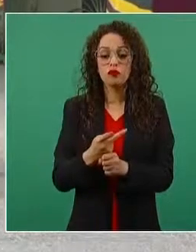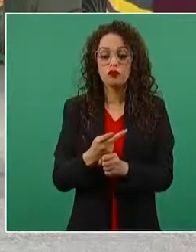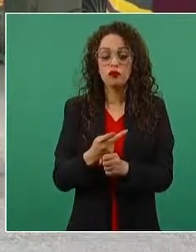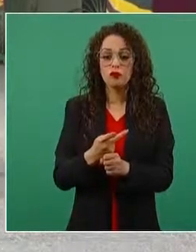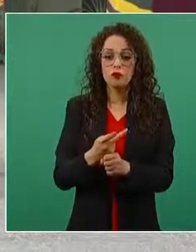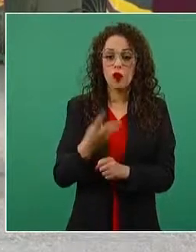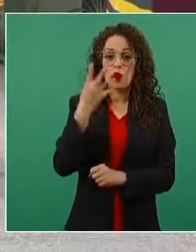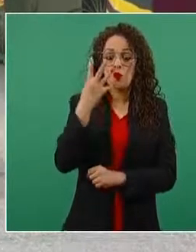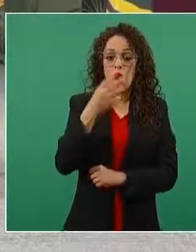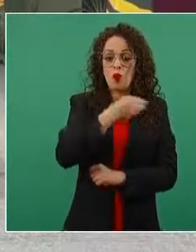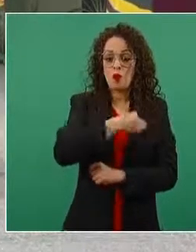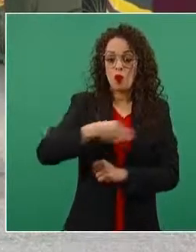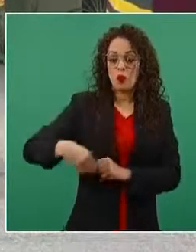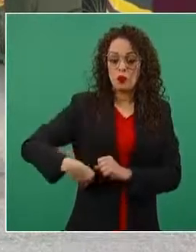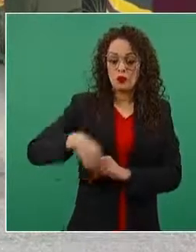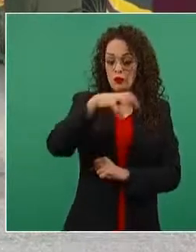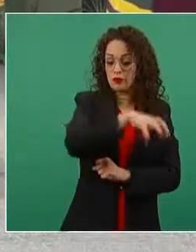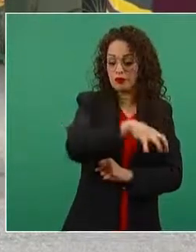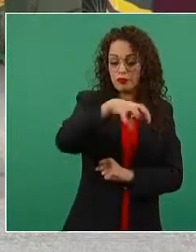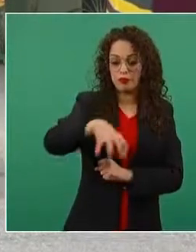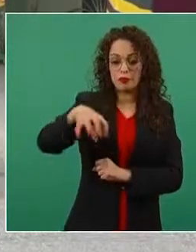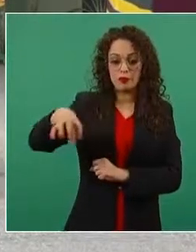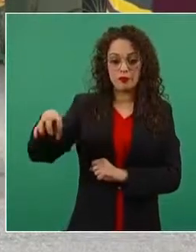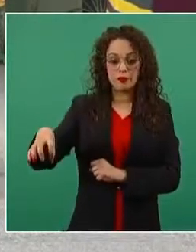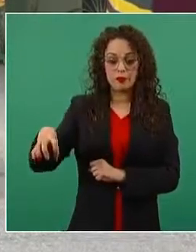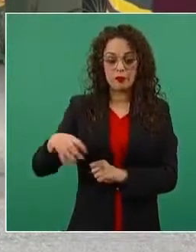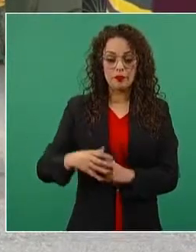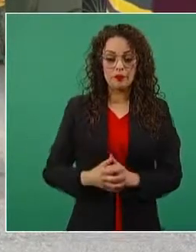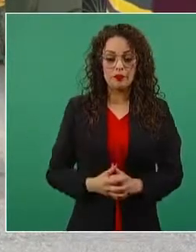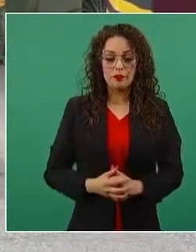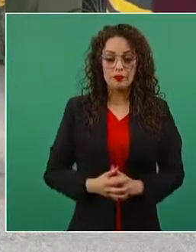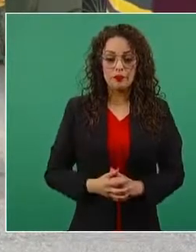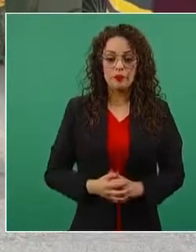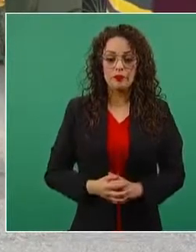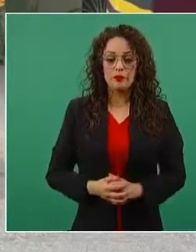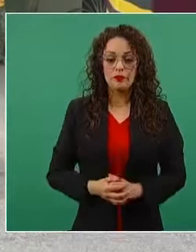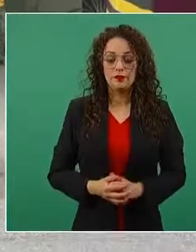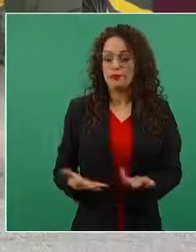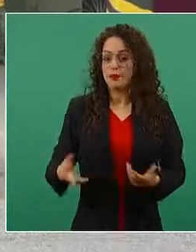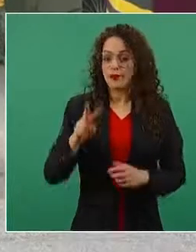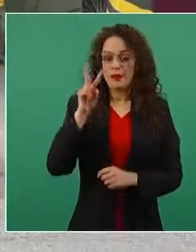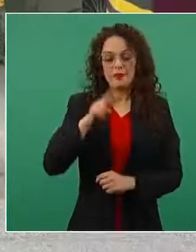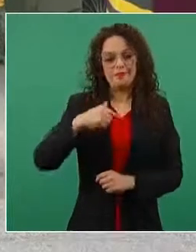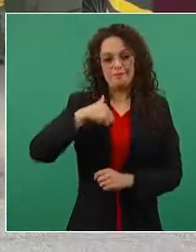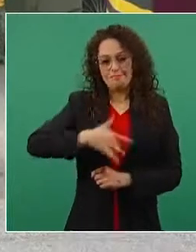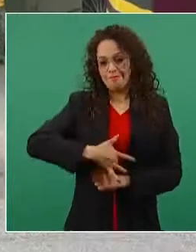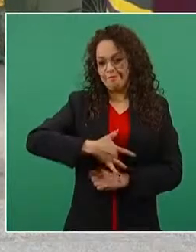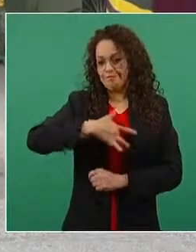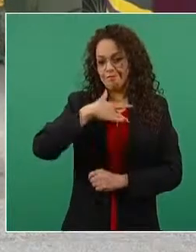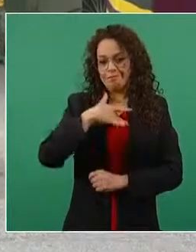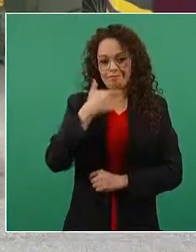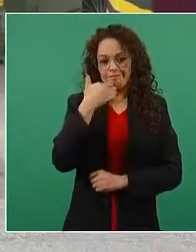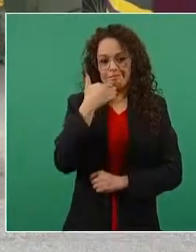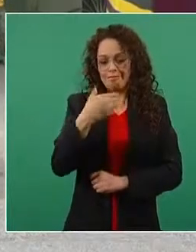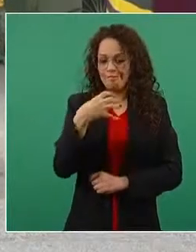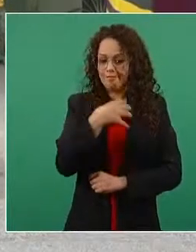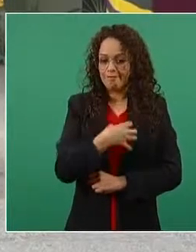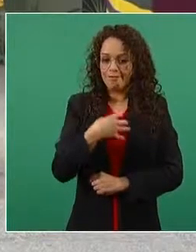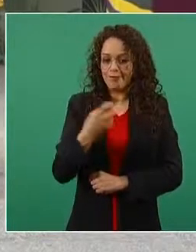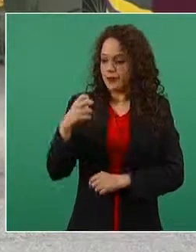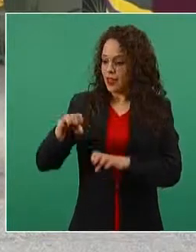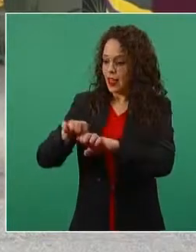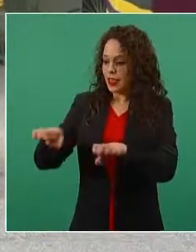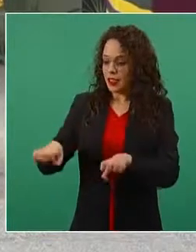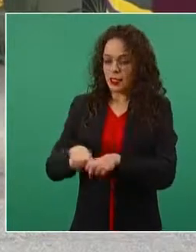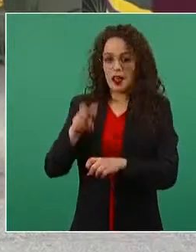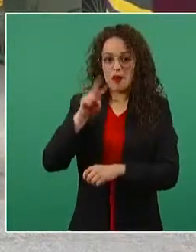4 municipios del estado de Sinaloa. Y realmente pues muy motivados por este gran equipo, agradecerle mucho a la